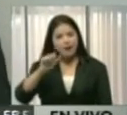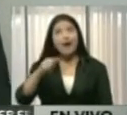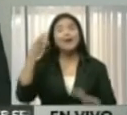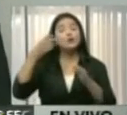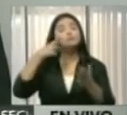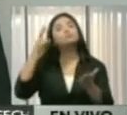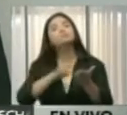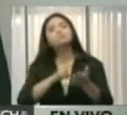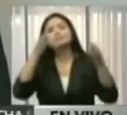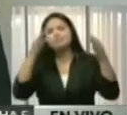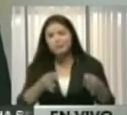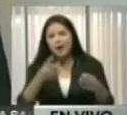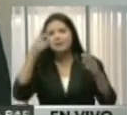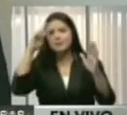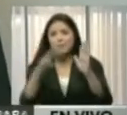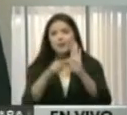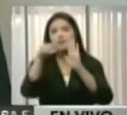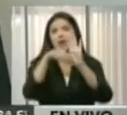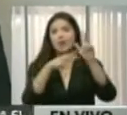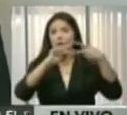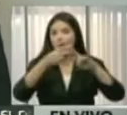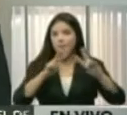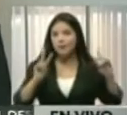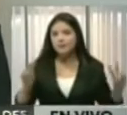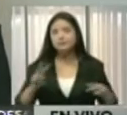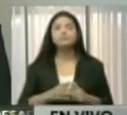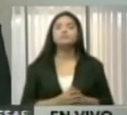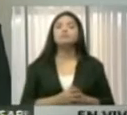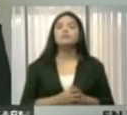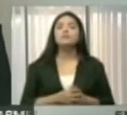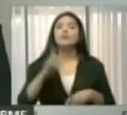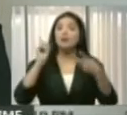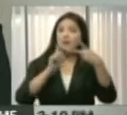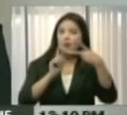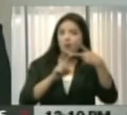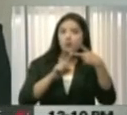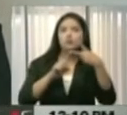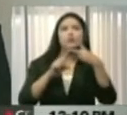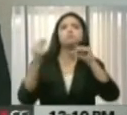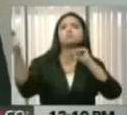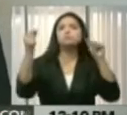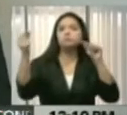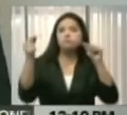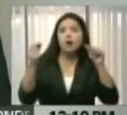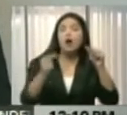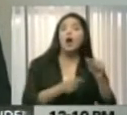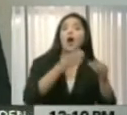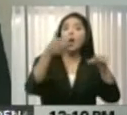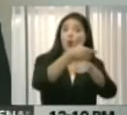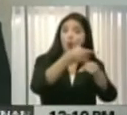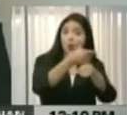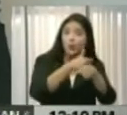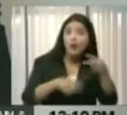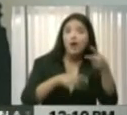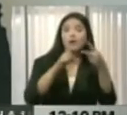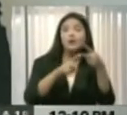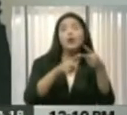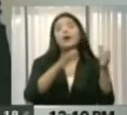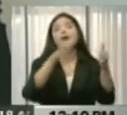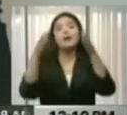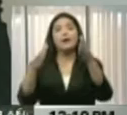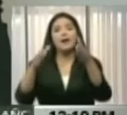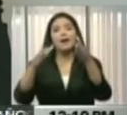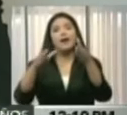Tercero, adelantar conversaciones directas e ininterrumpidas entre las delegaciones del gobierno y el